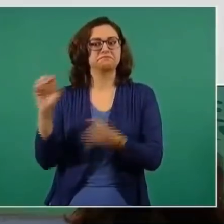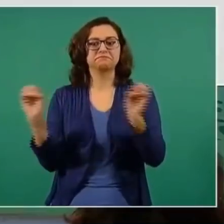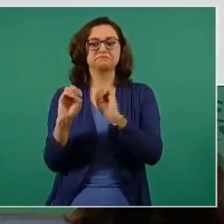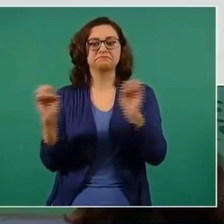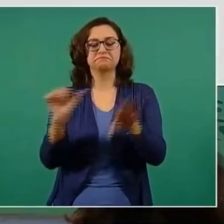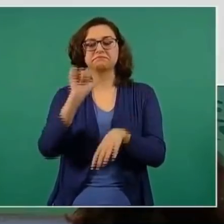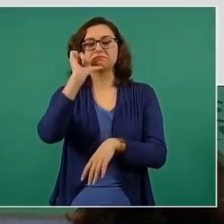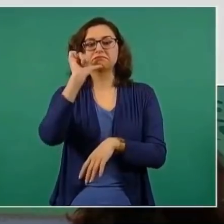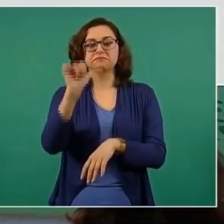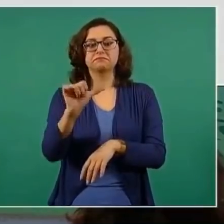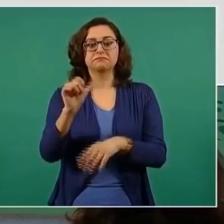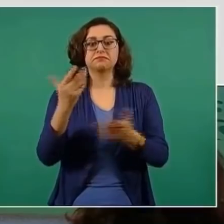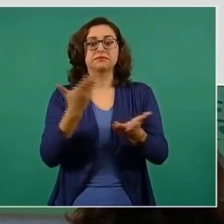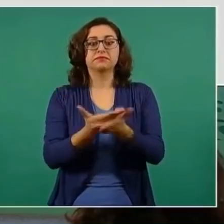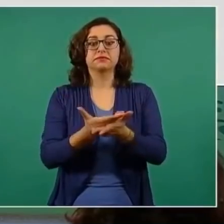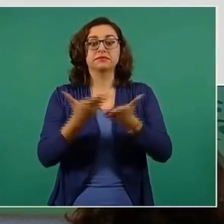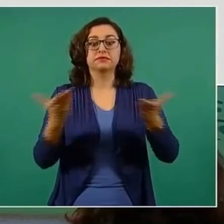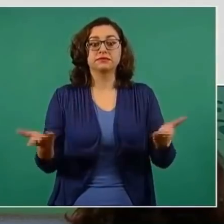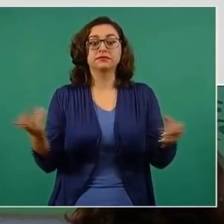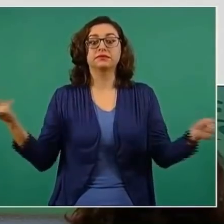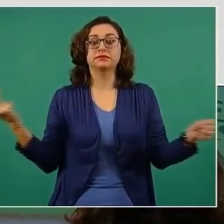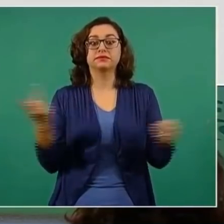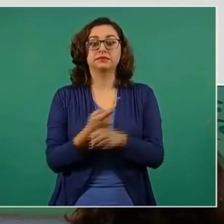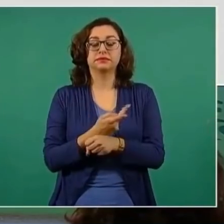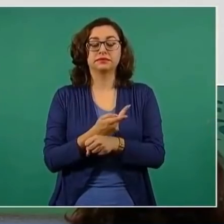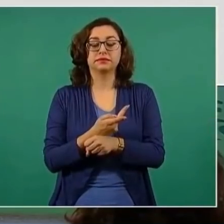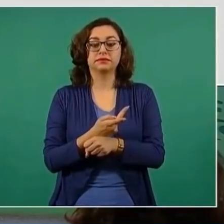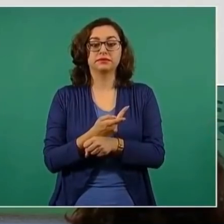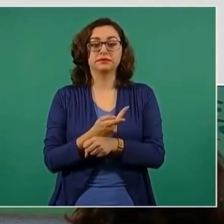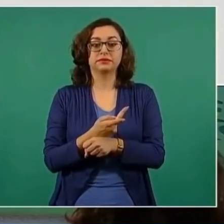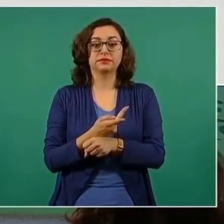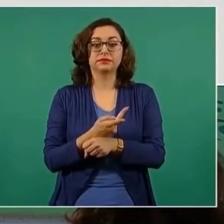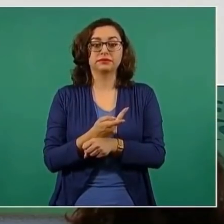creó? El sistema de moches.